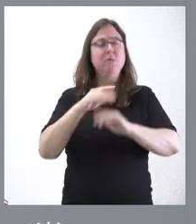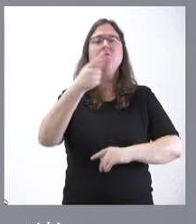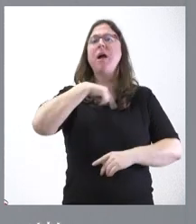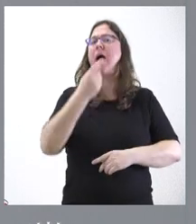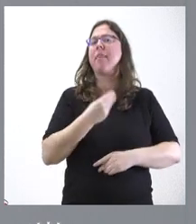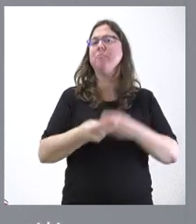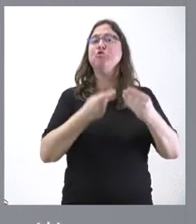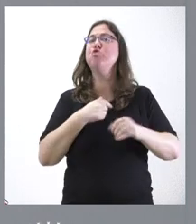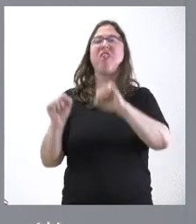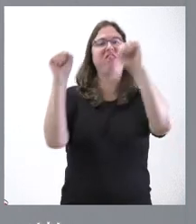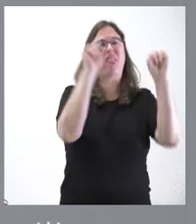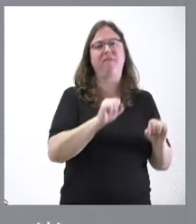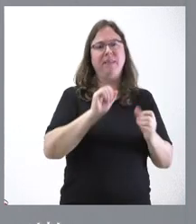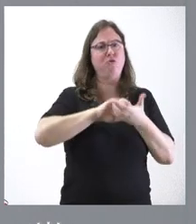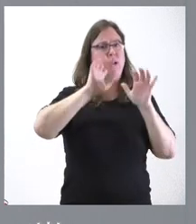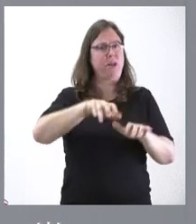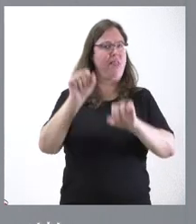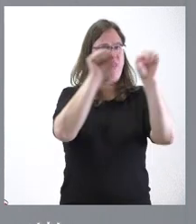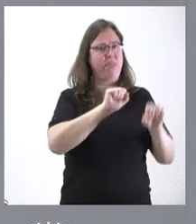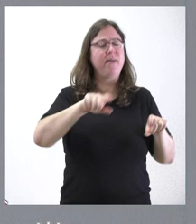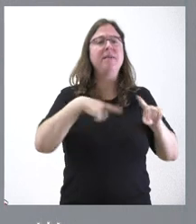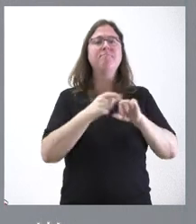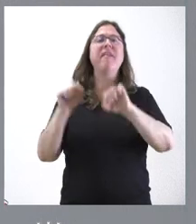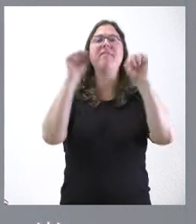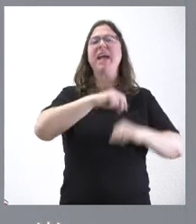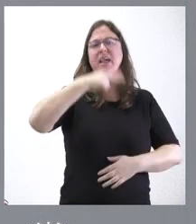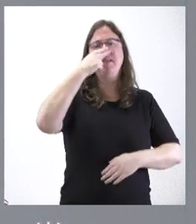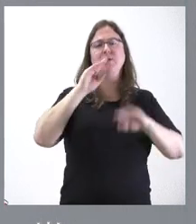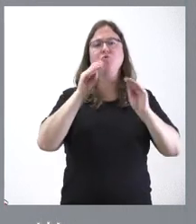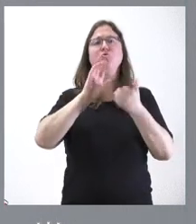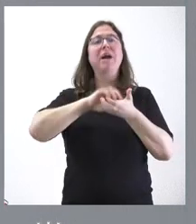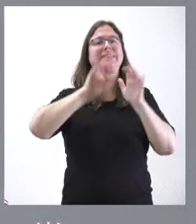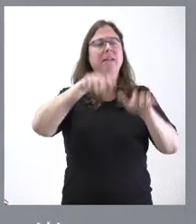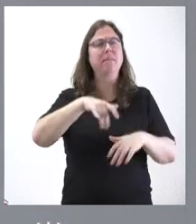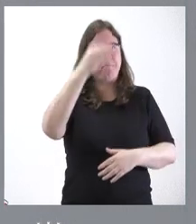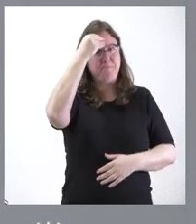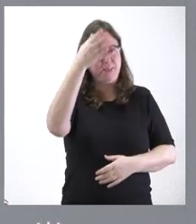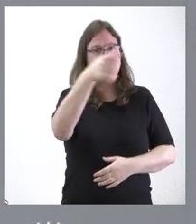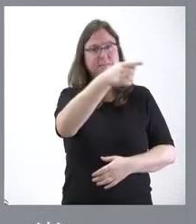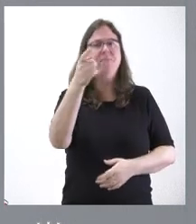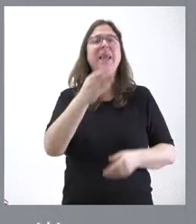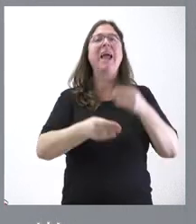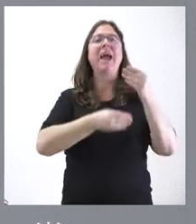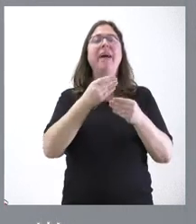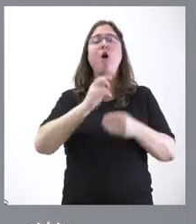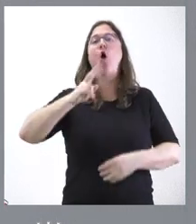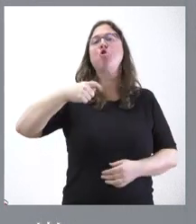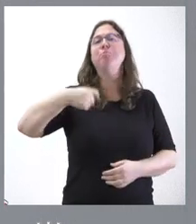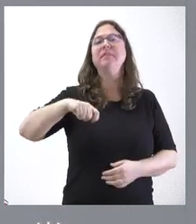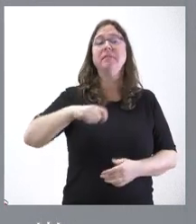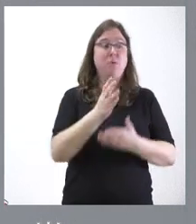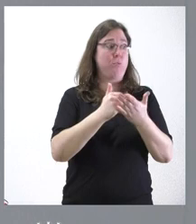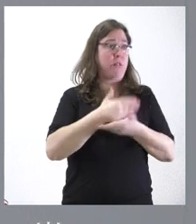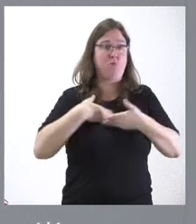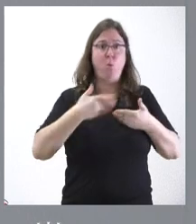defender Castilla de León y defender los intereses de Castilla de León plantes ustedes qué tiene que hacer cualquier otro presidente de comunidad